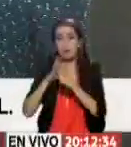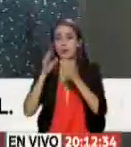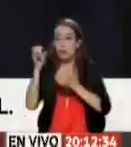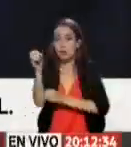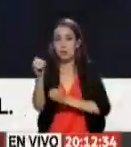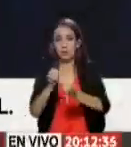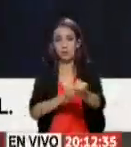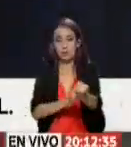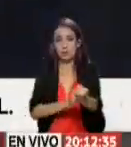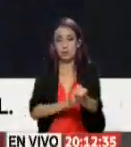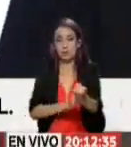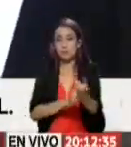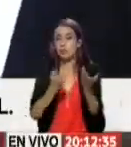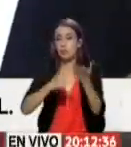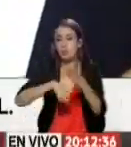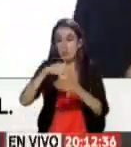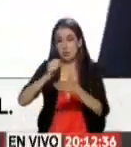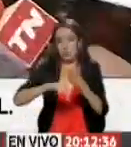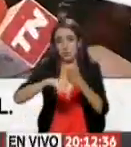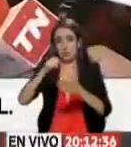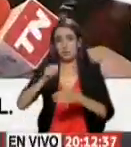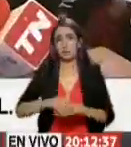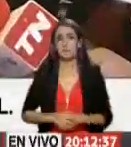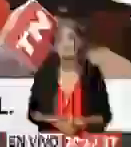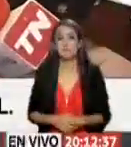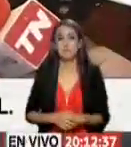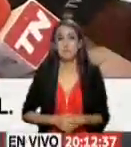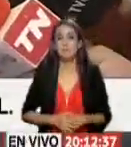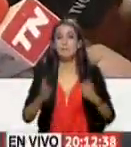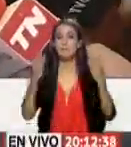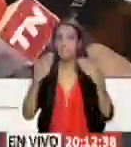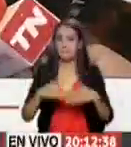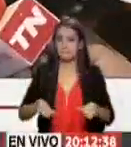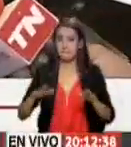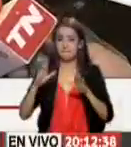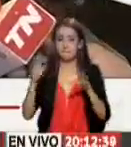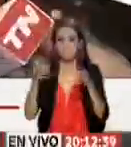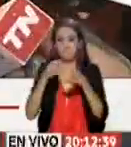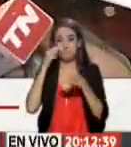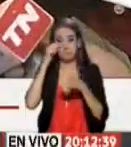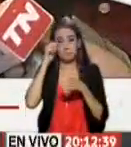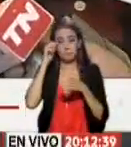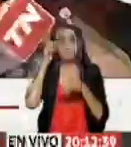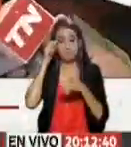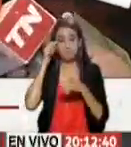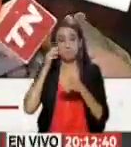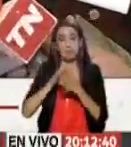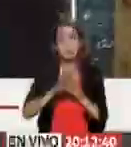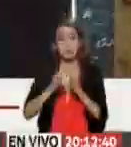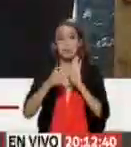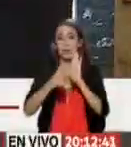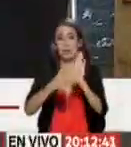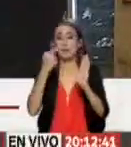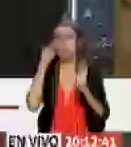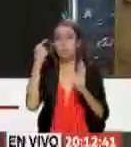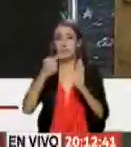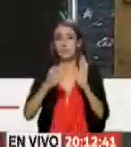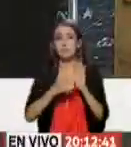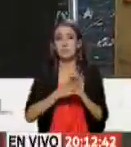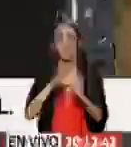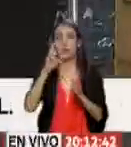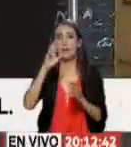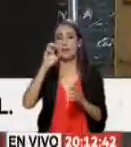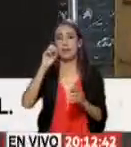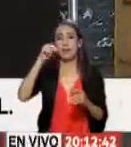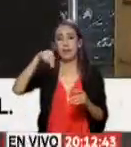Yanine Cruz la contratación de Lenín Rodríguez. La evidencia está en que le ofreció y se consumó. El denunciante Ronnie